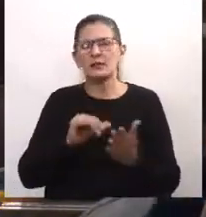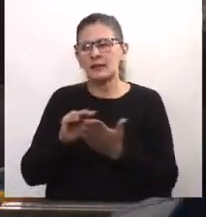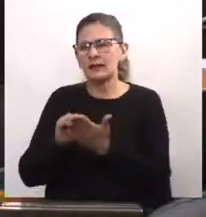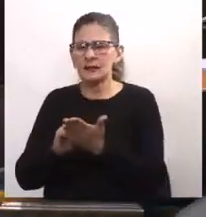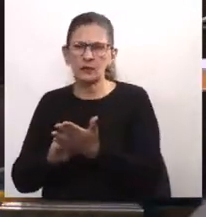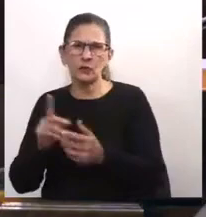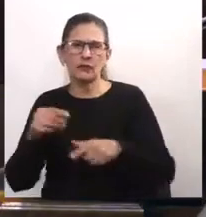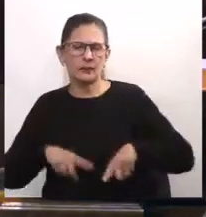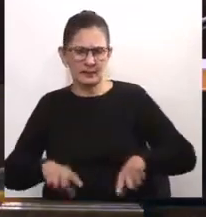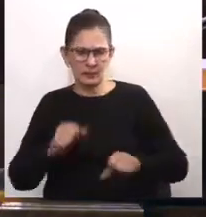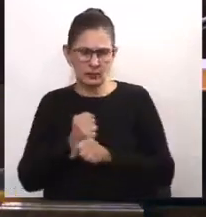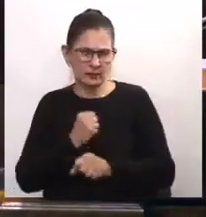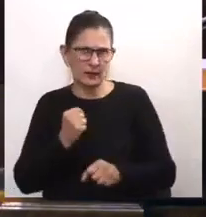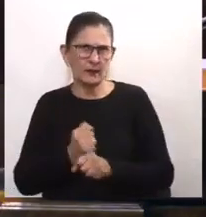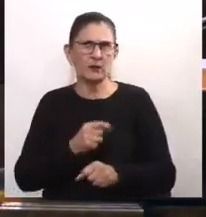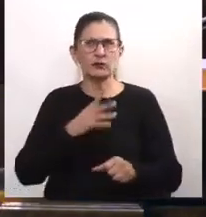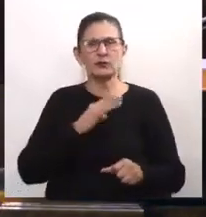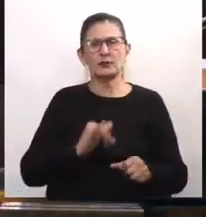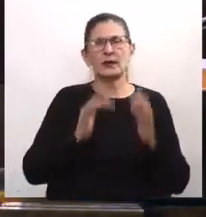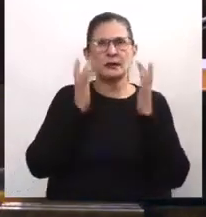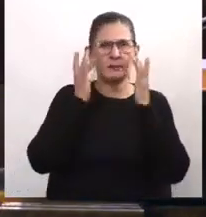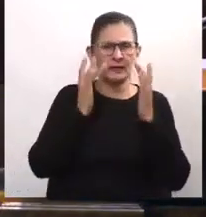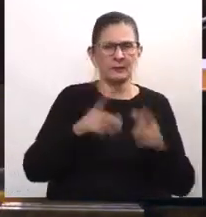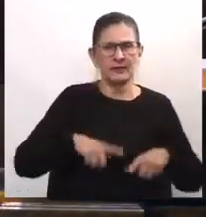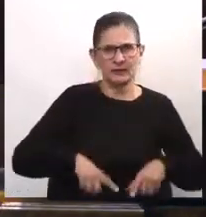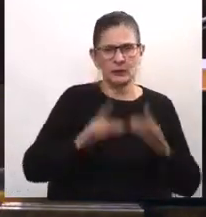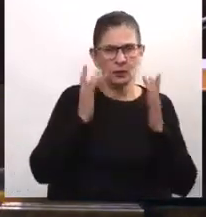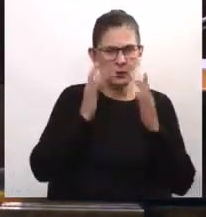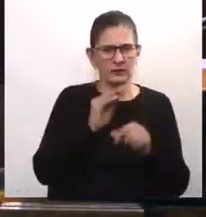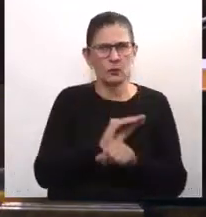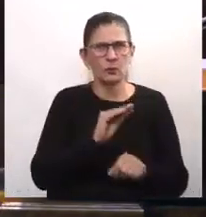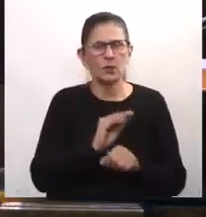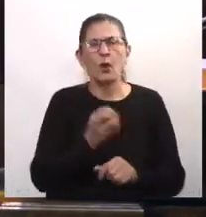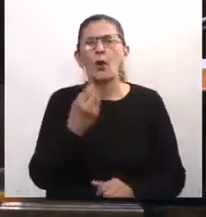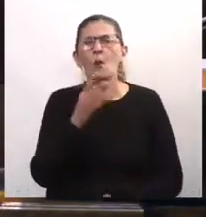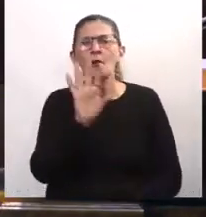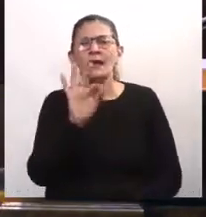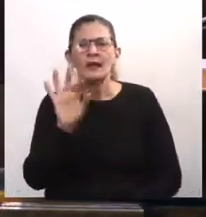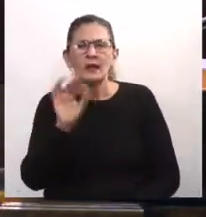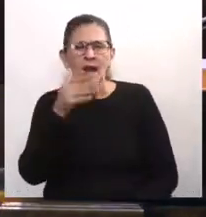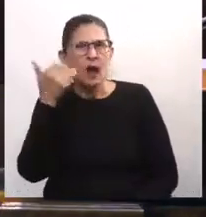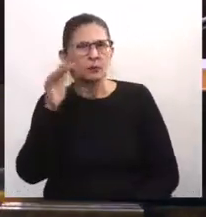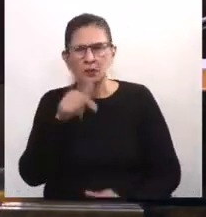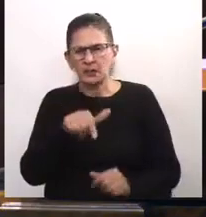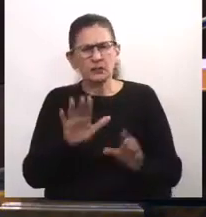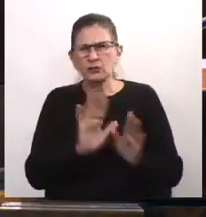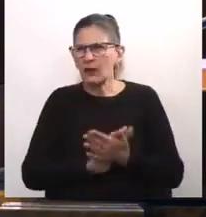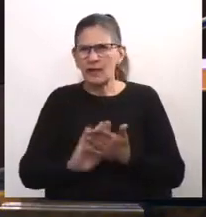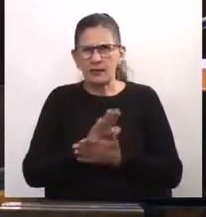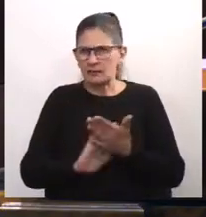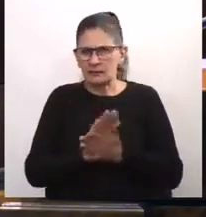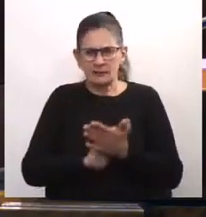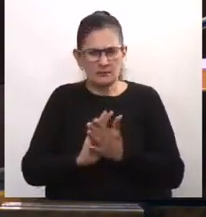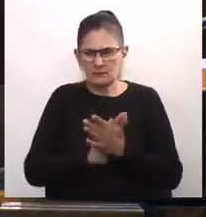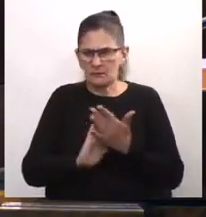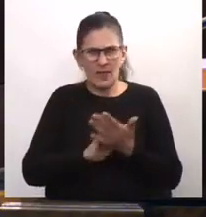de Trabajo, si están inscritos en el Ministerio de Educación y Cultura, cómo se eligen sus autoridades, nada de eso se pide acá.